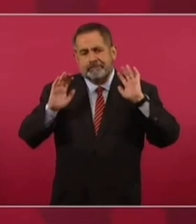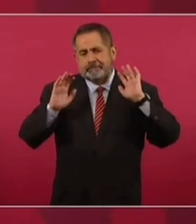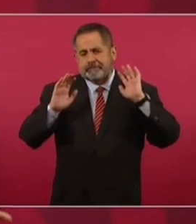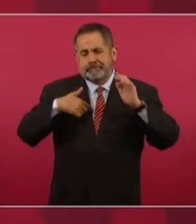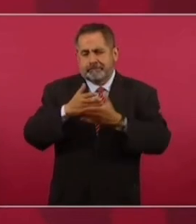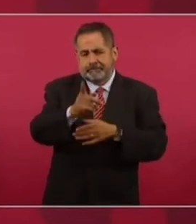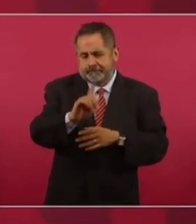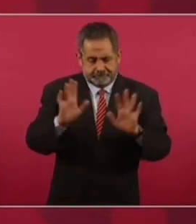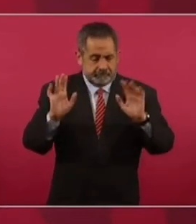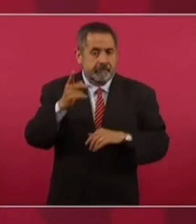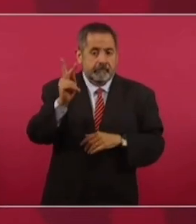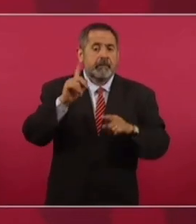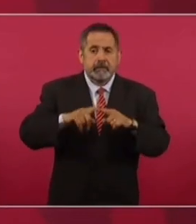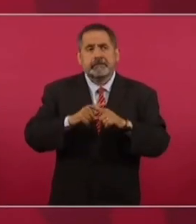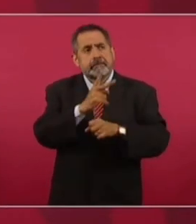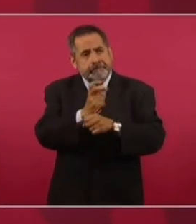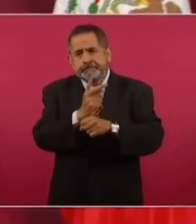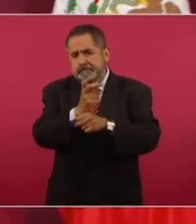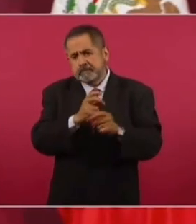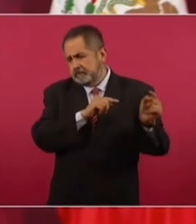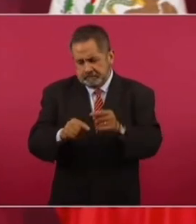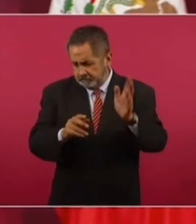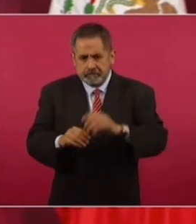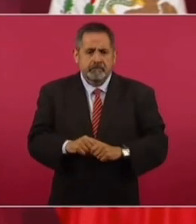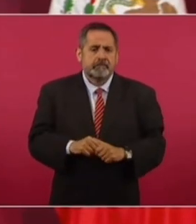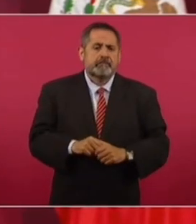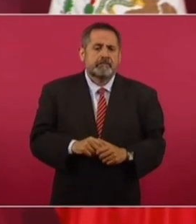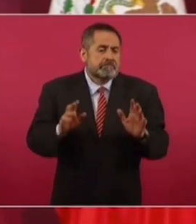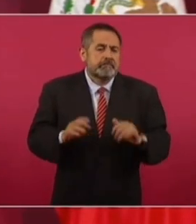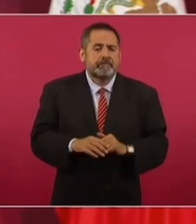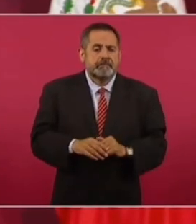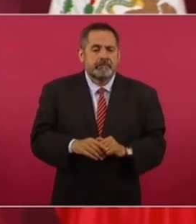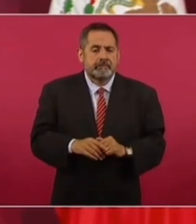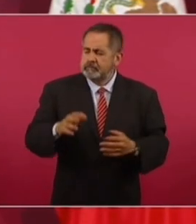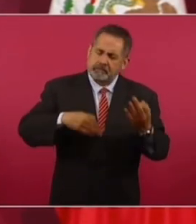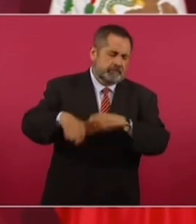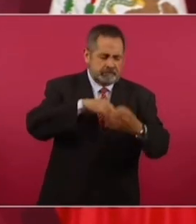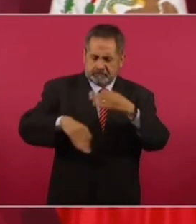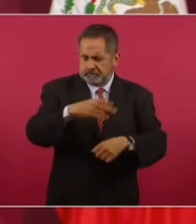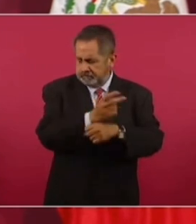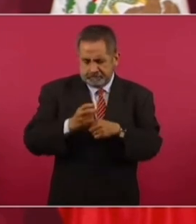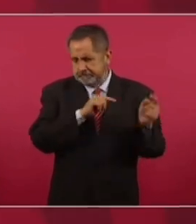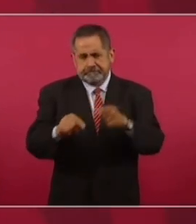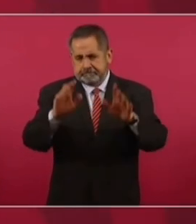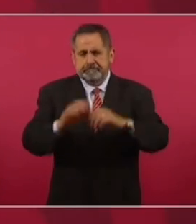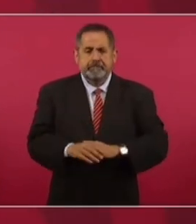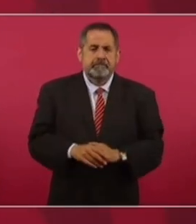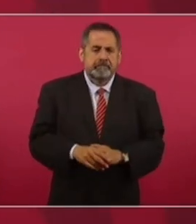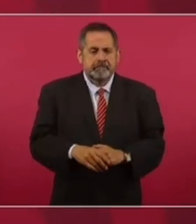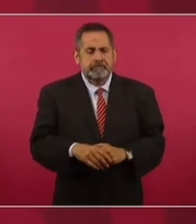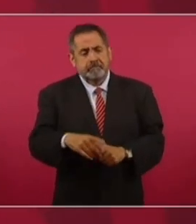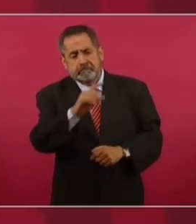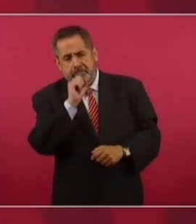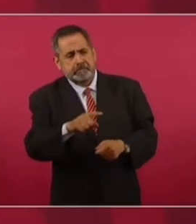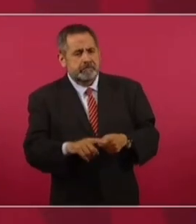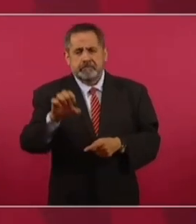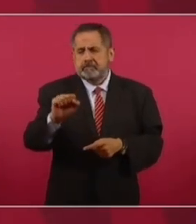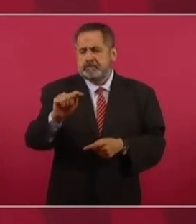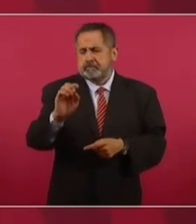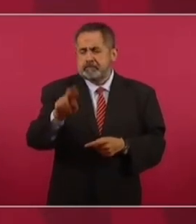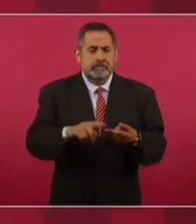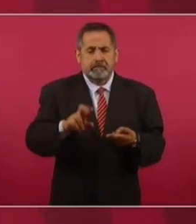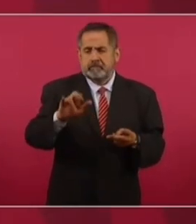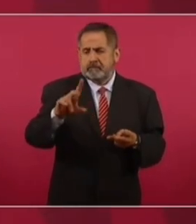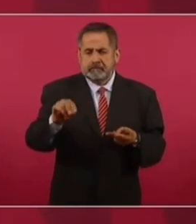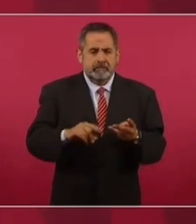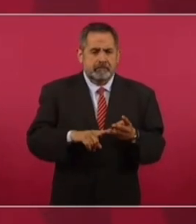llego, pero hay que invitarlo, o sea, a todos, también a Esteban, a Ricardo